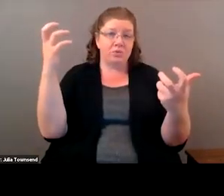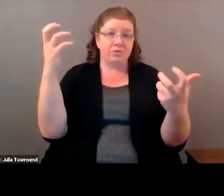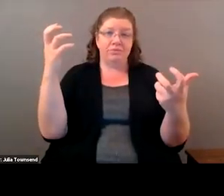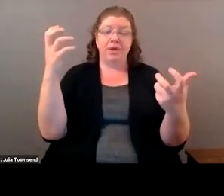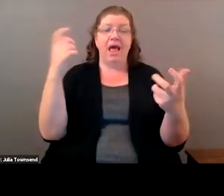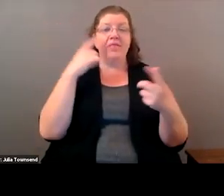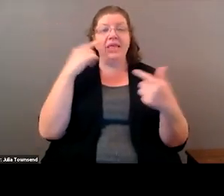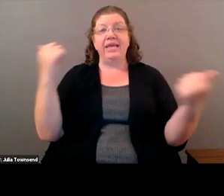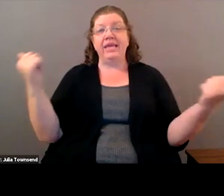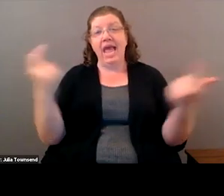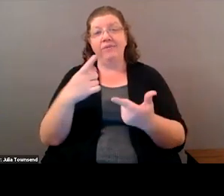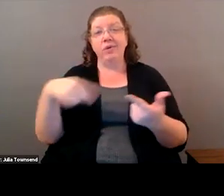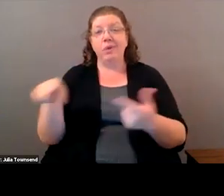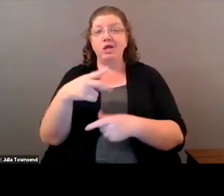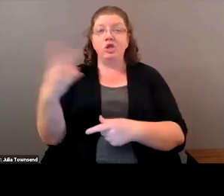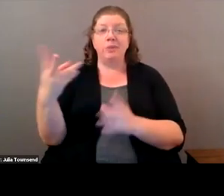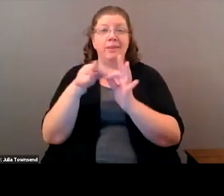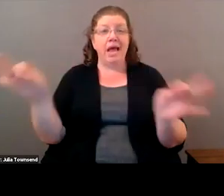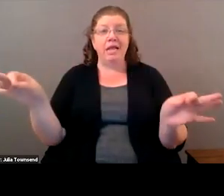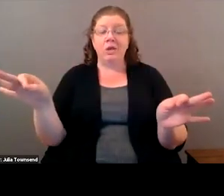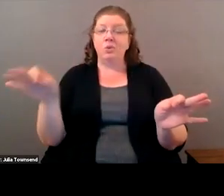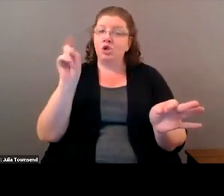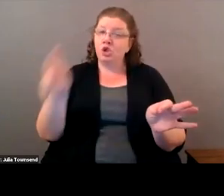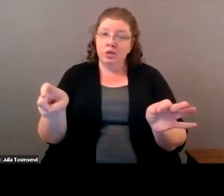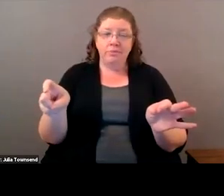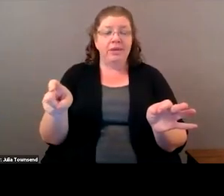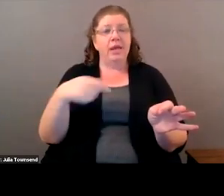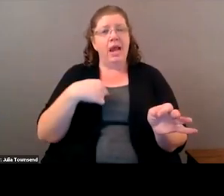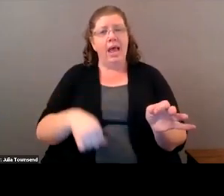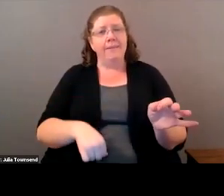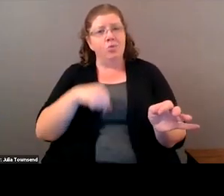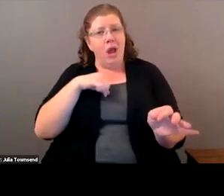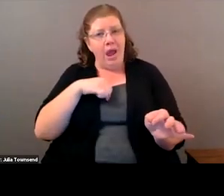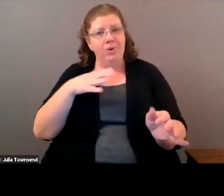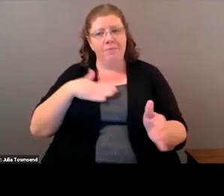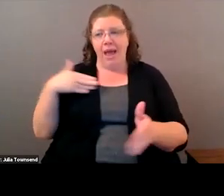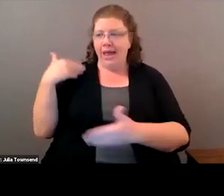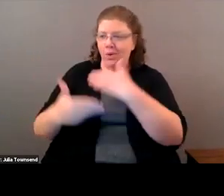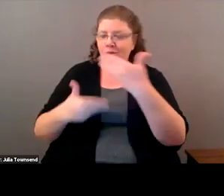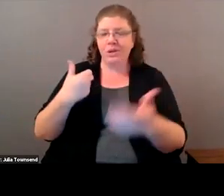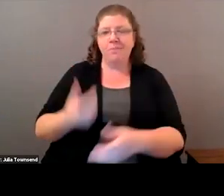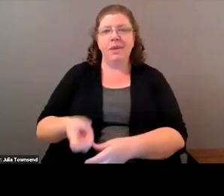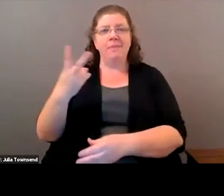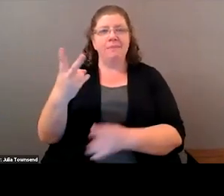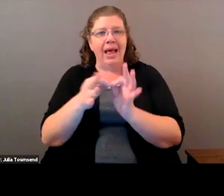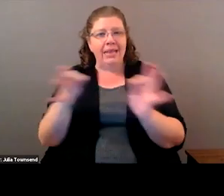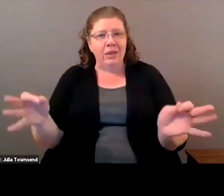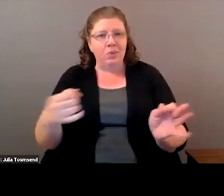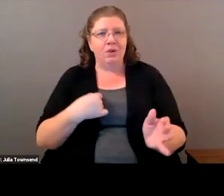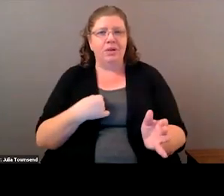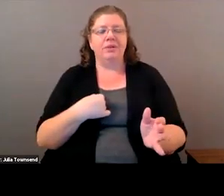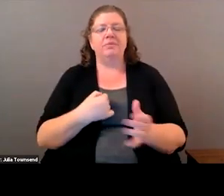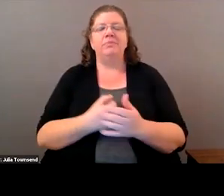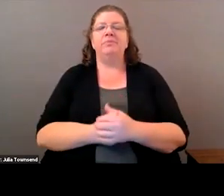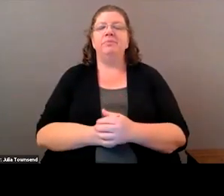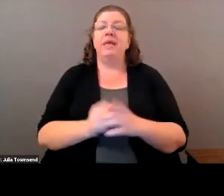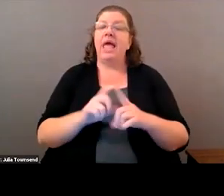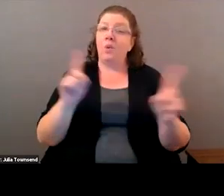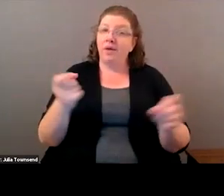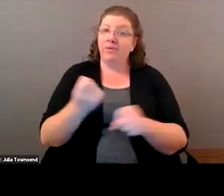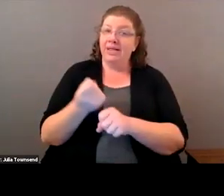a darle pues un grito a este concepto de que todos debemos de ser bilingües y yo estoy muy orgullosa de mí